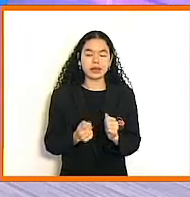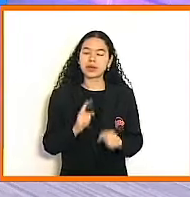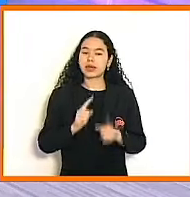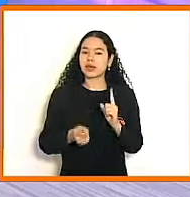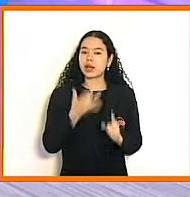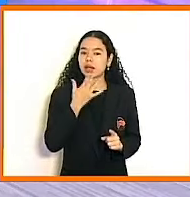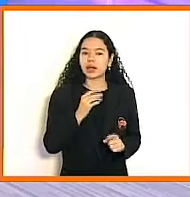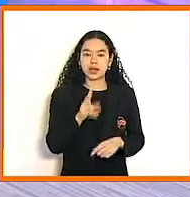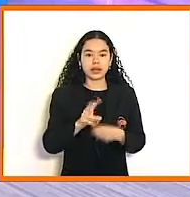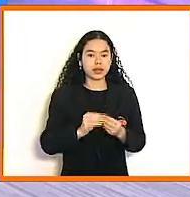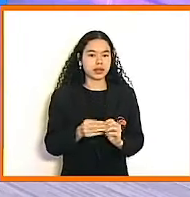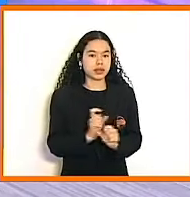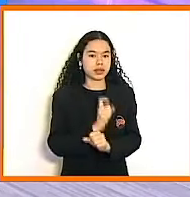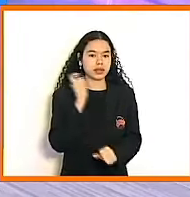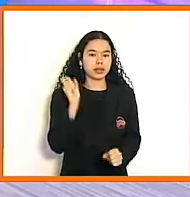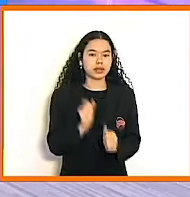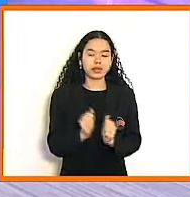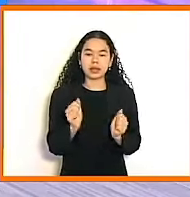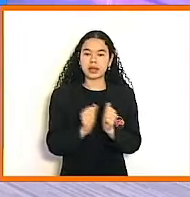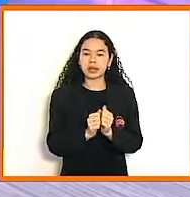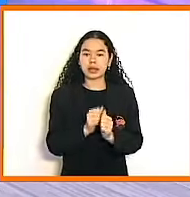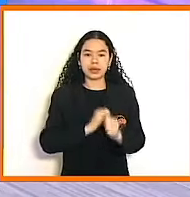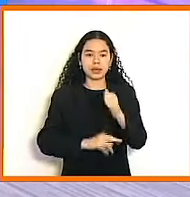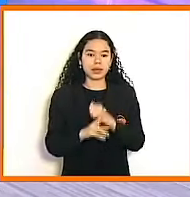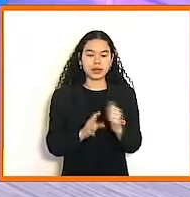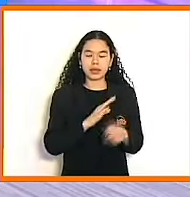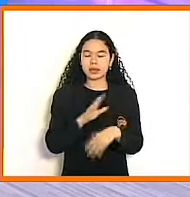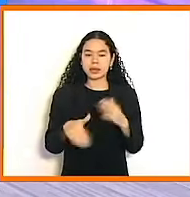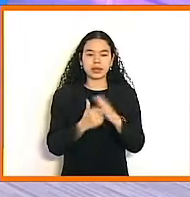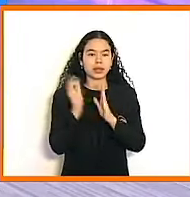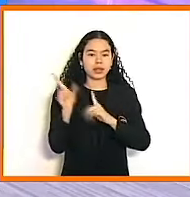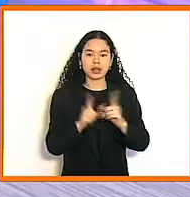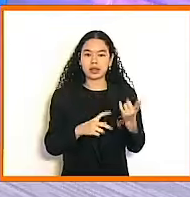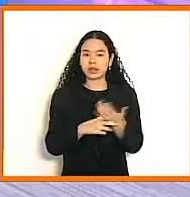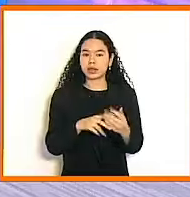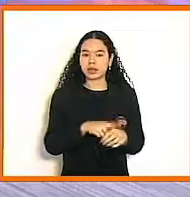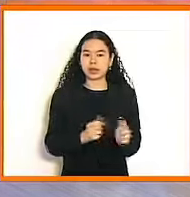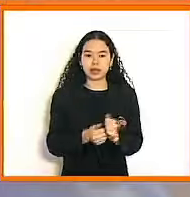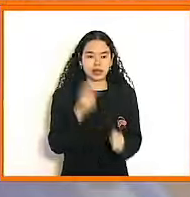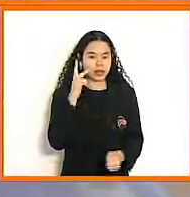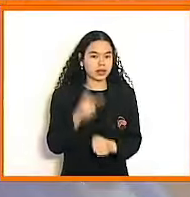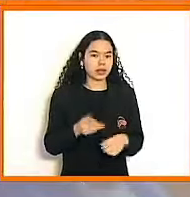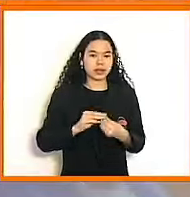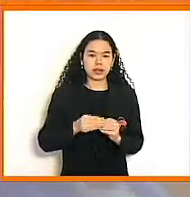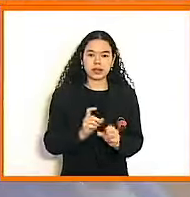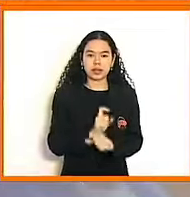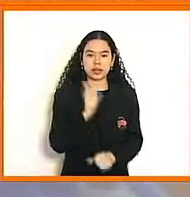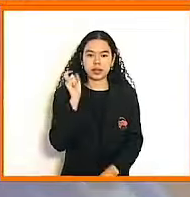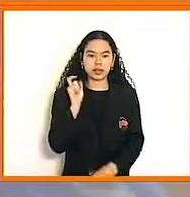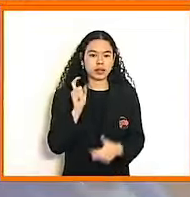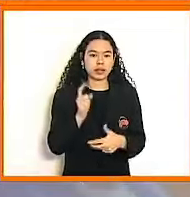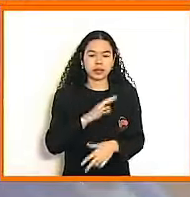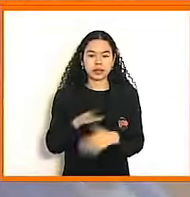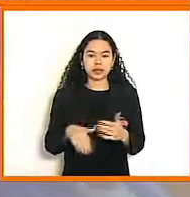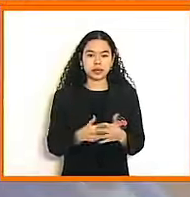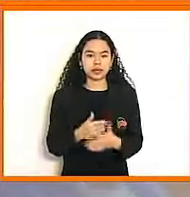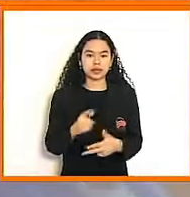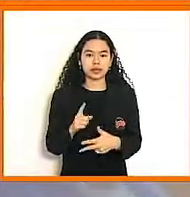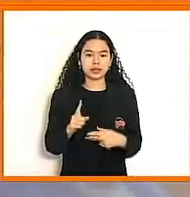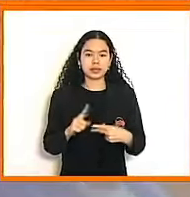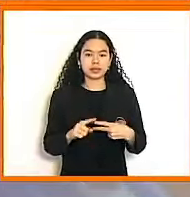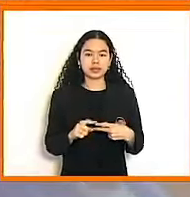esos dos números ganadores junto a premiados. Con boleto en mano, porque es el primer número ganador en nuestra posición 1. Su primer dígito